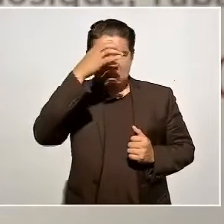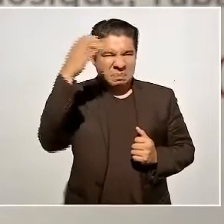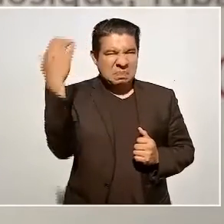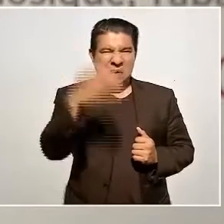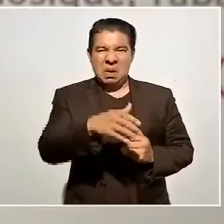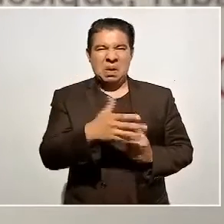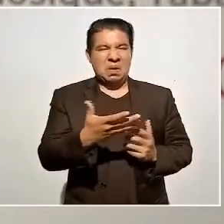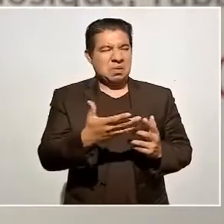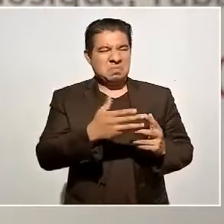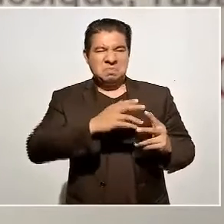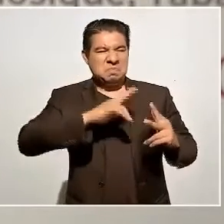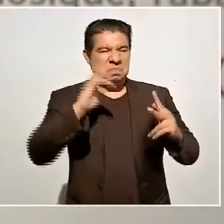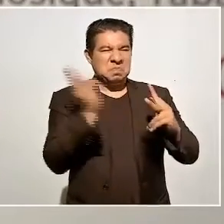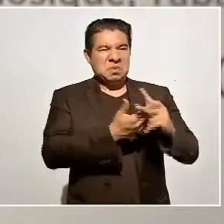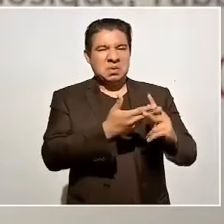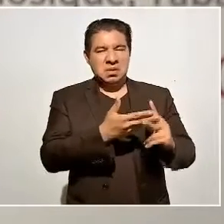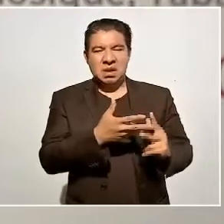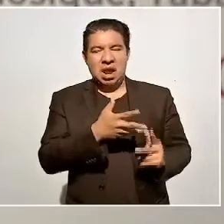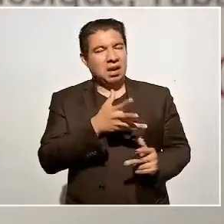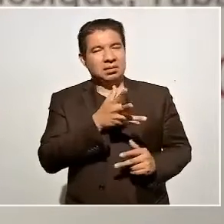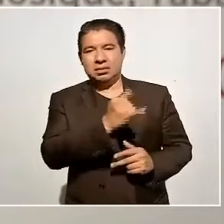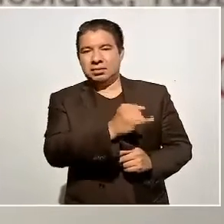vil.